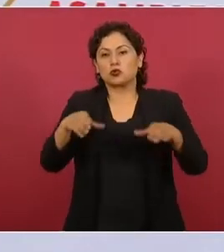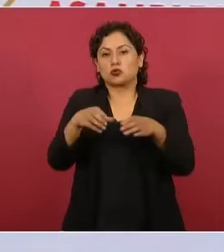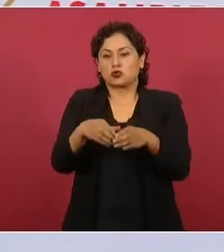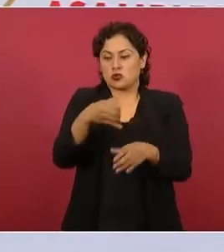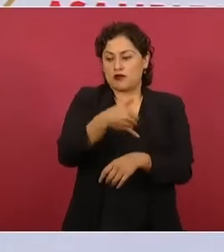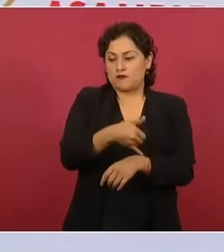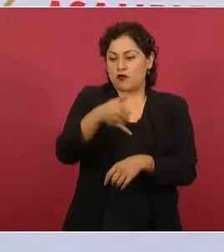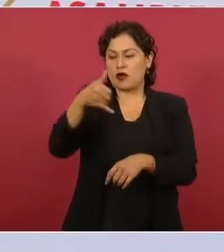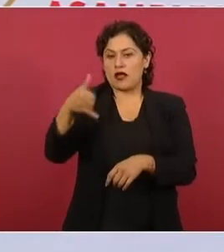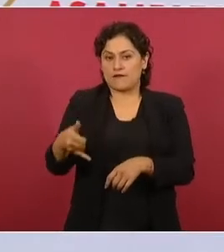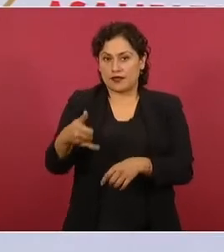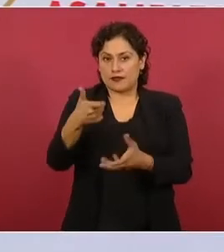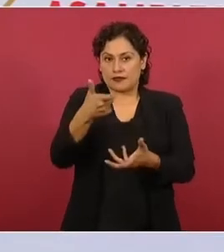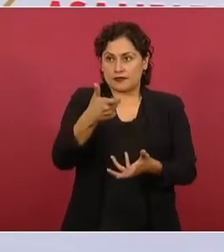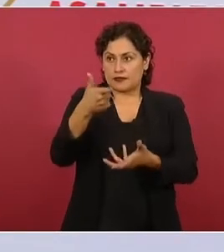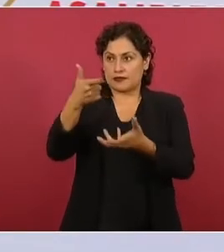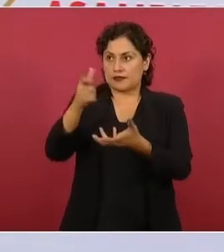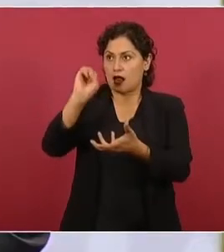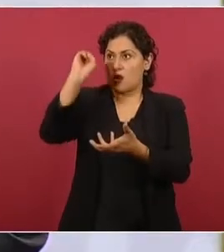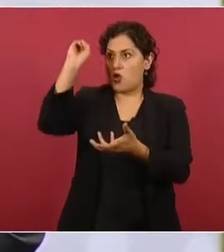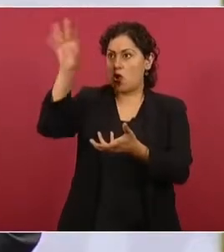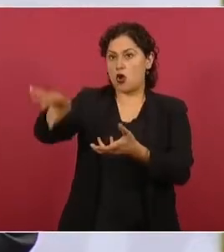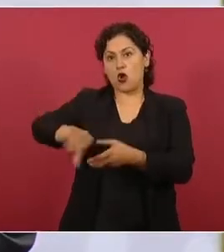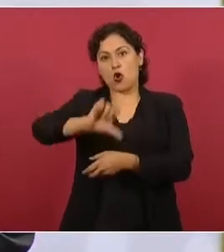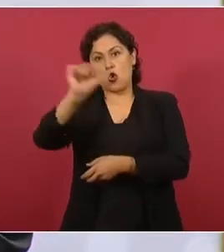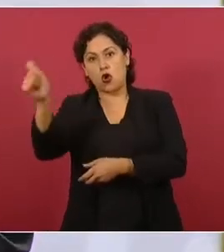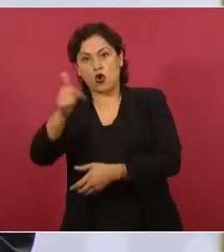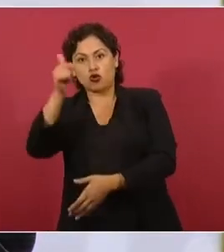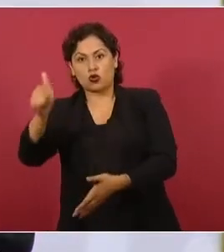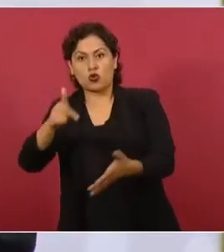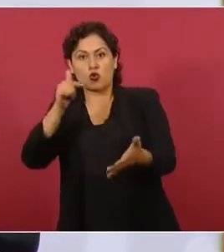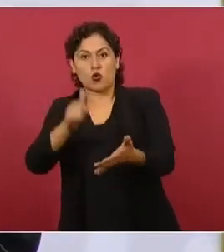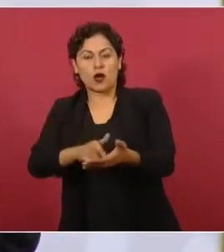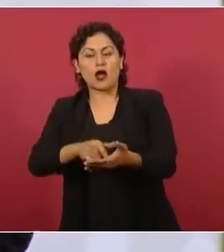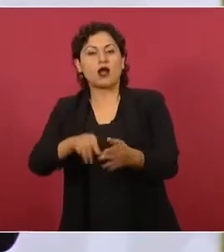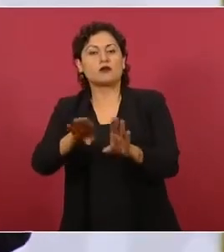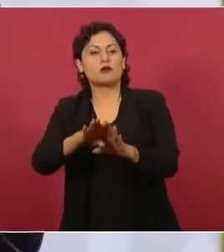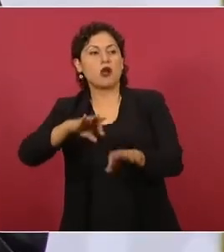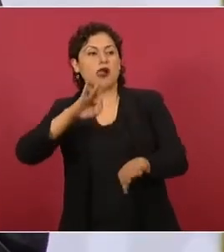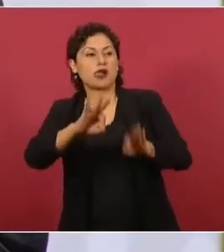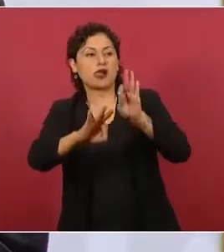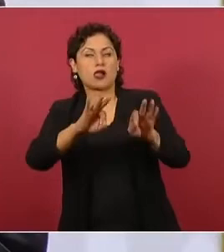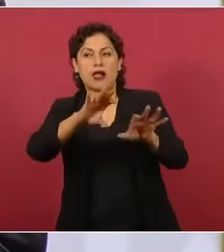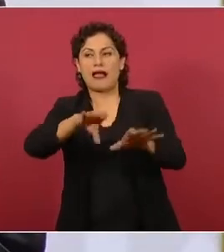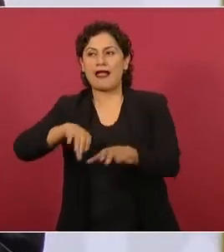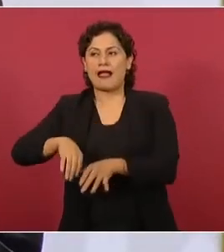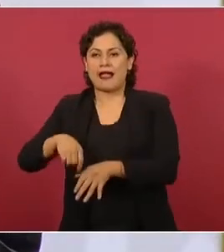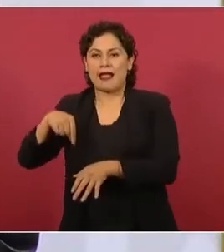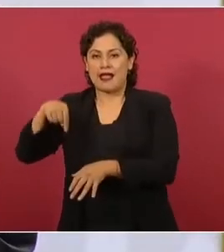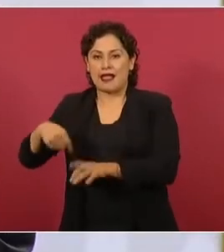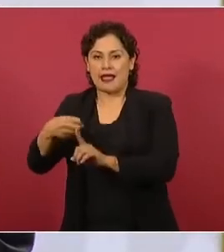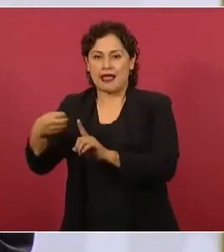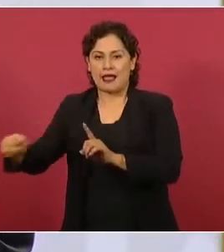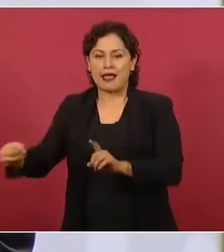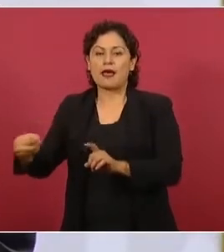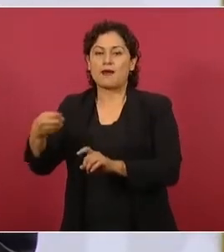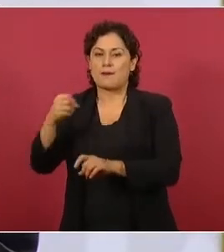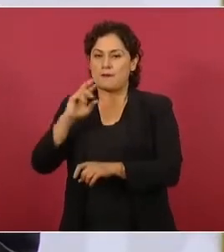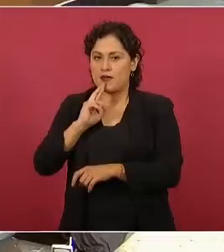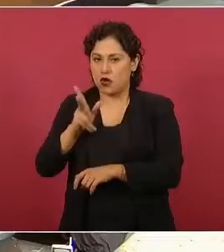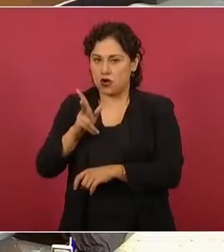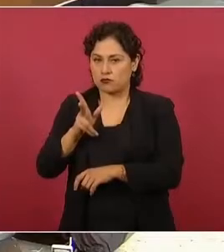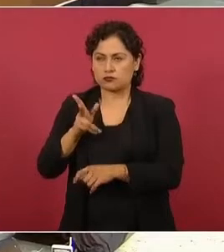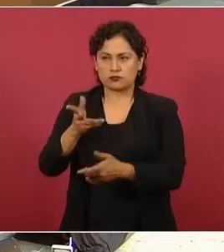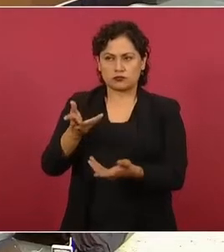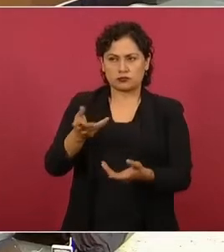se fuera a otros lugares con el gancho, con el garlito de que se pudiera administrar mejor. Fue un rechazo unánime